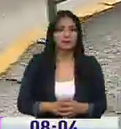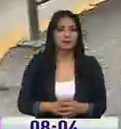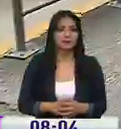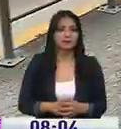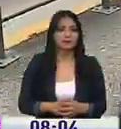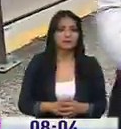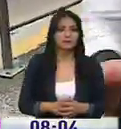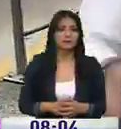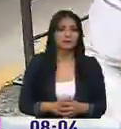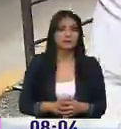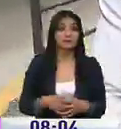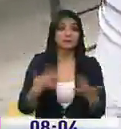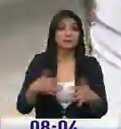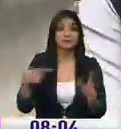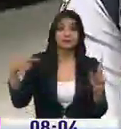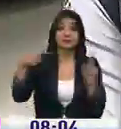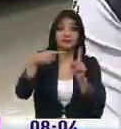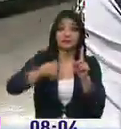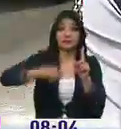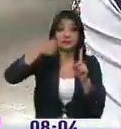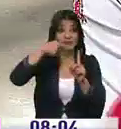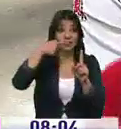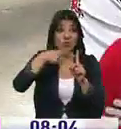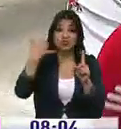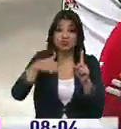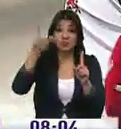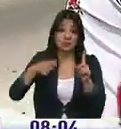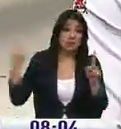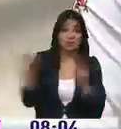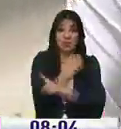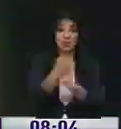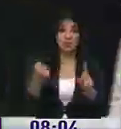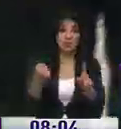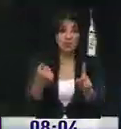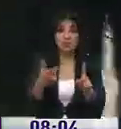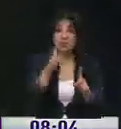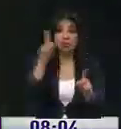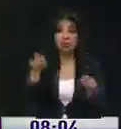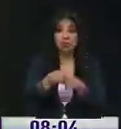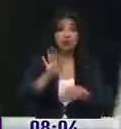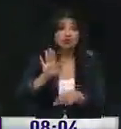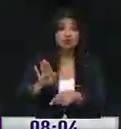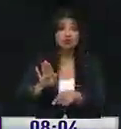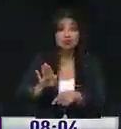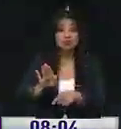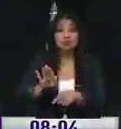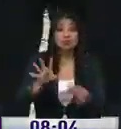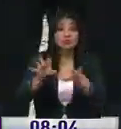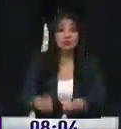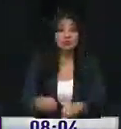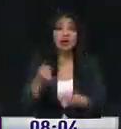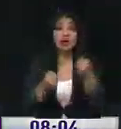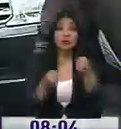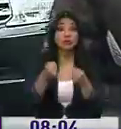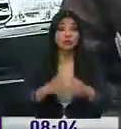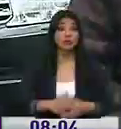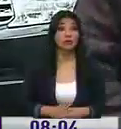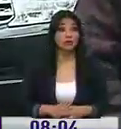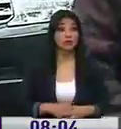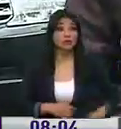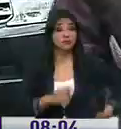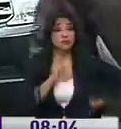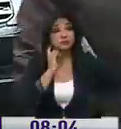operativo, un agente civil fue agredido por un ciudadano que no estaba de acuerdo en que se lleven su auto. Bueno, es un